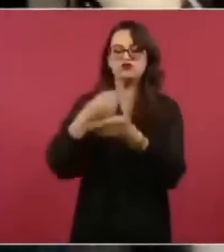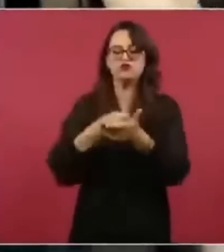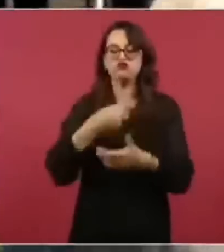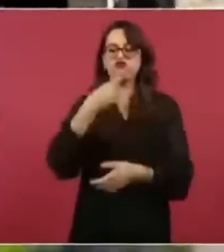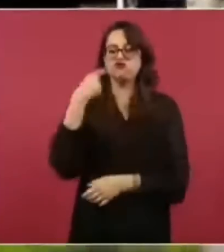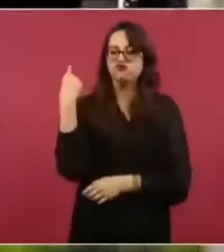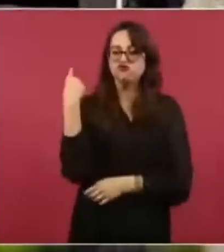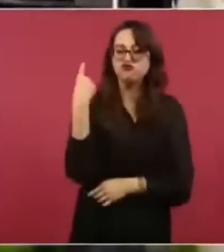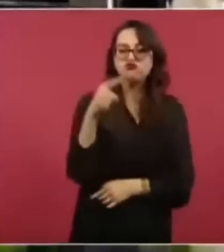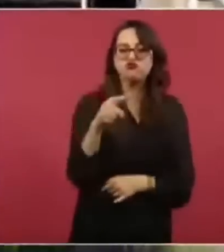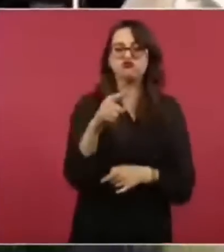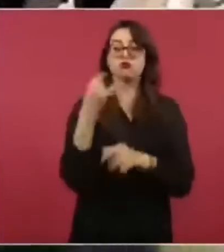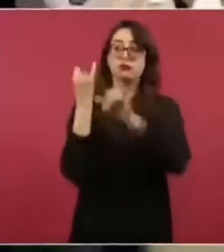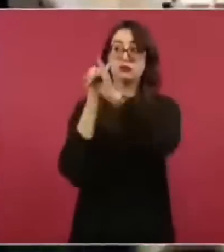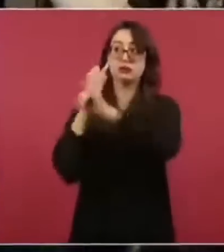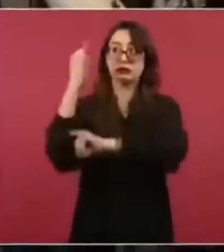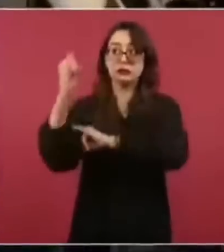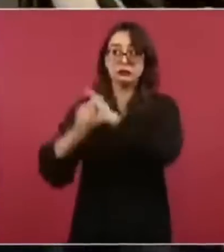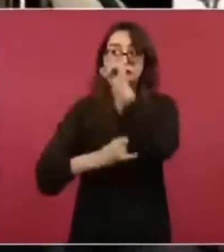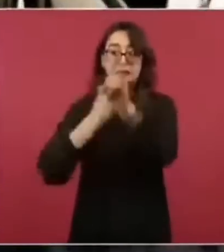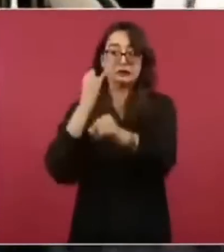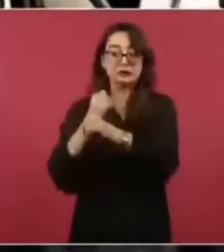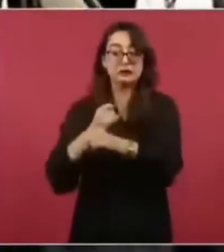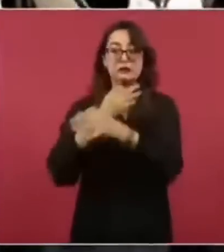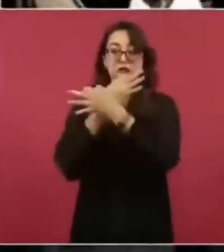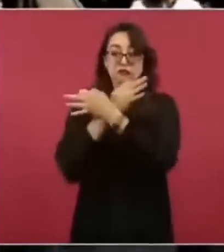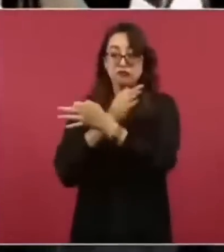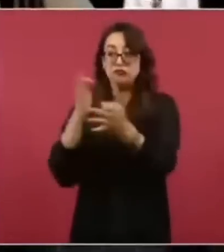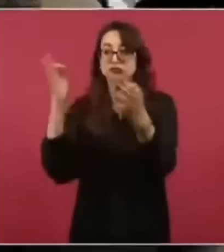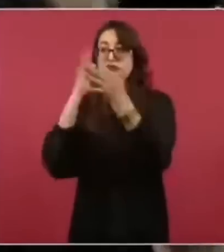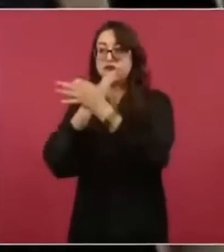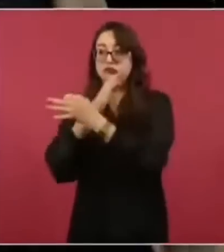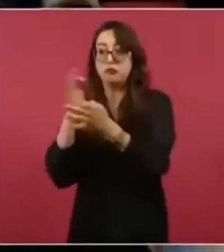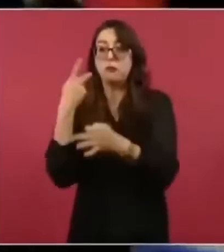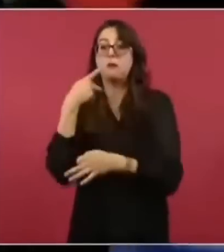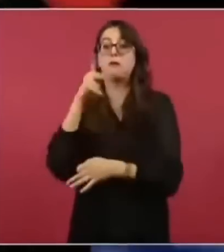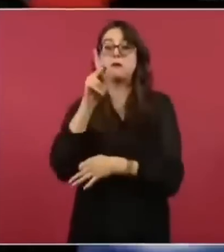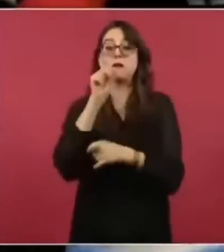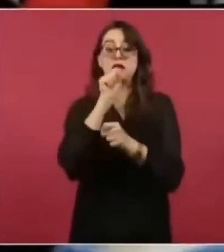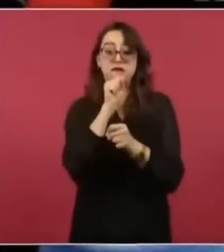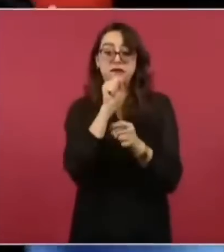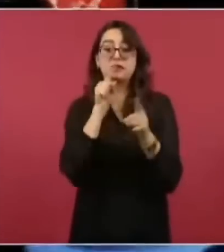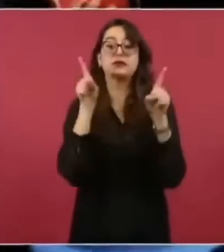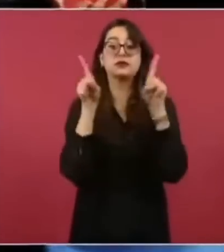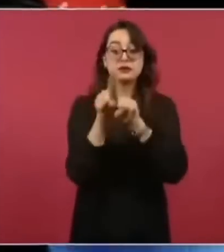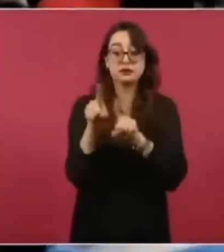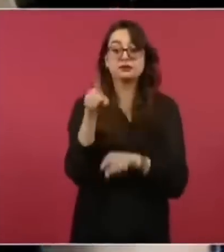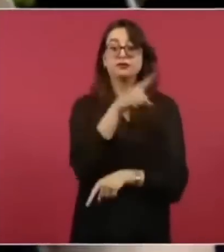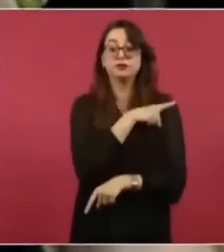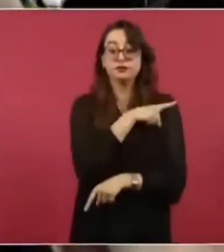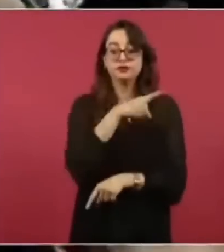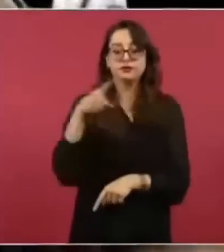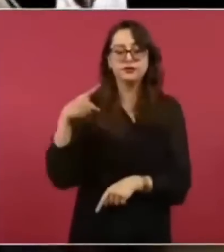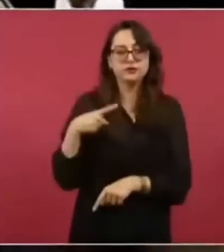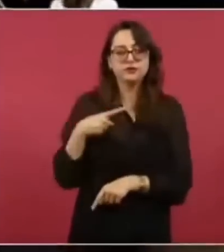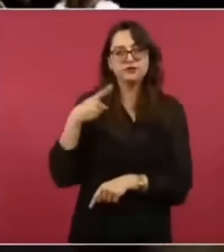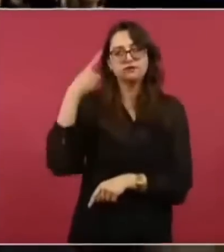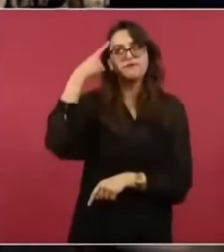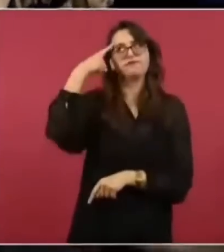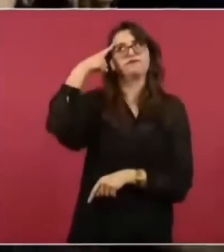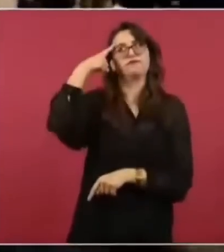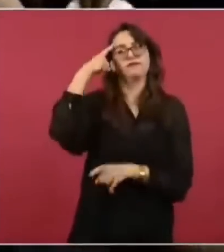solo en el ámbito internacional, sino considerar como